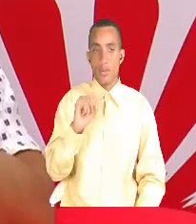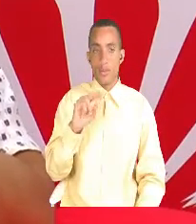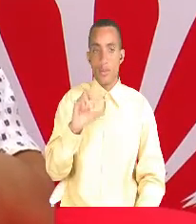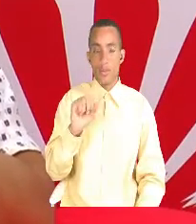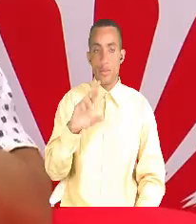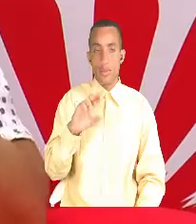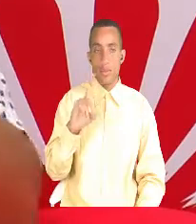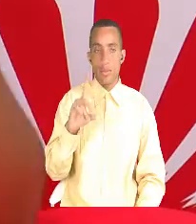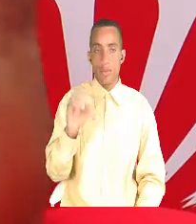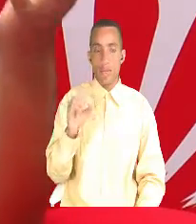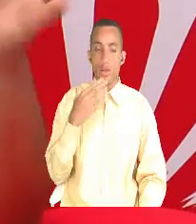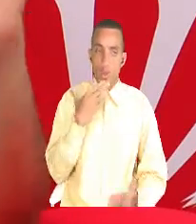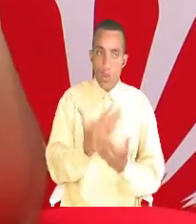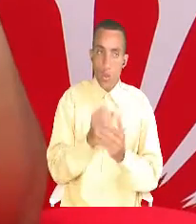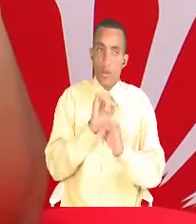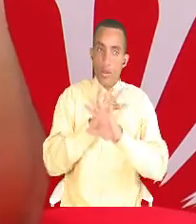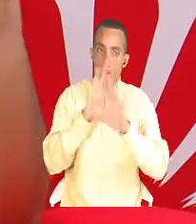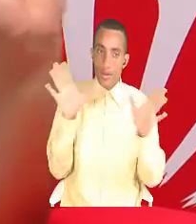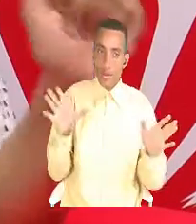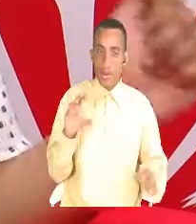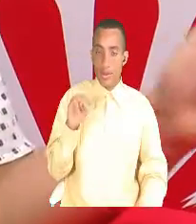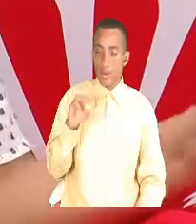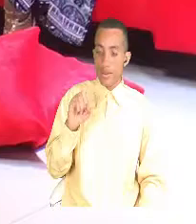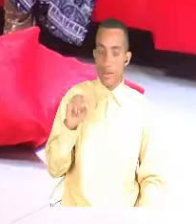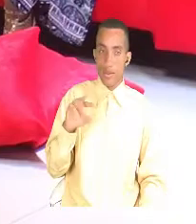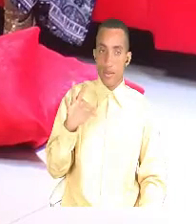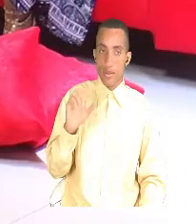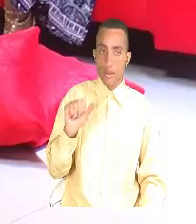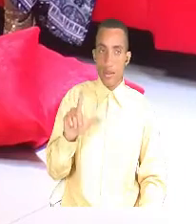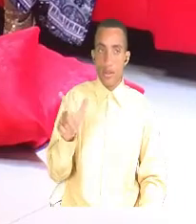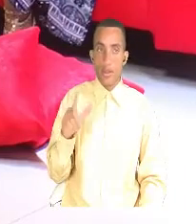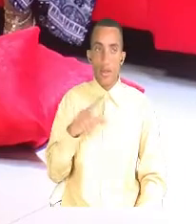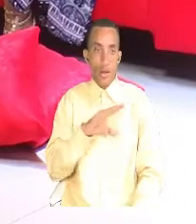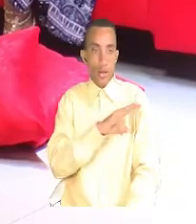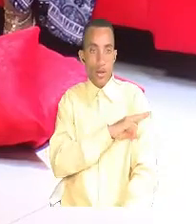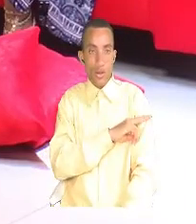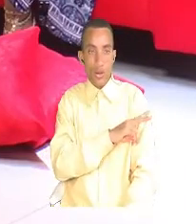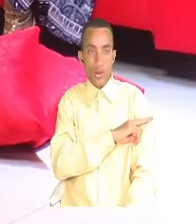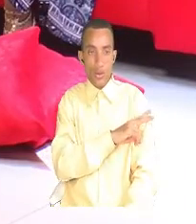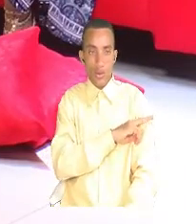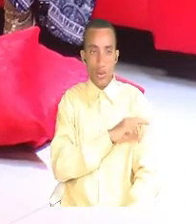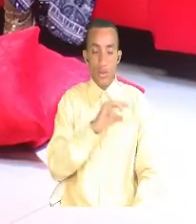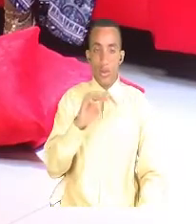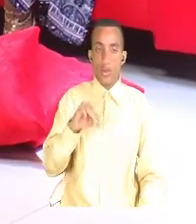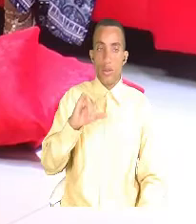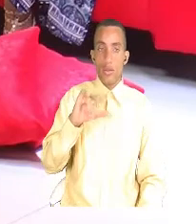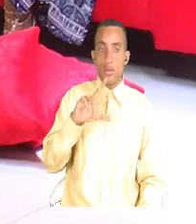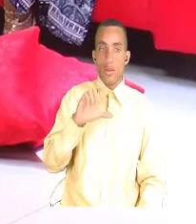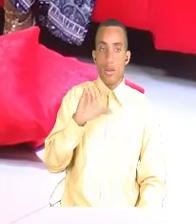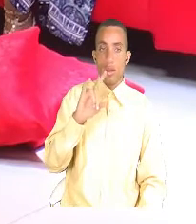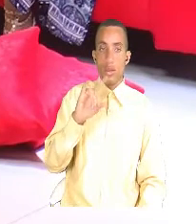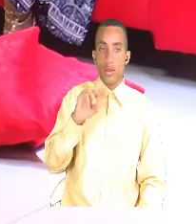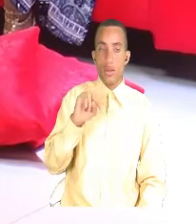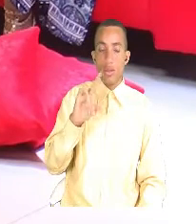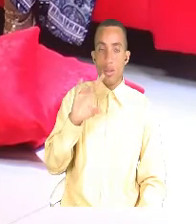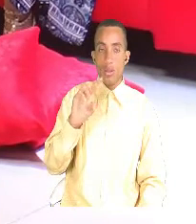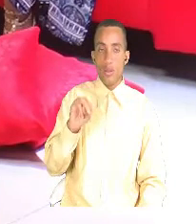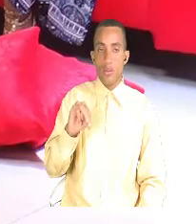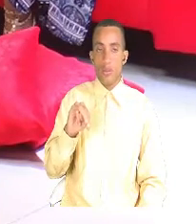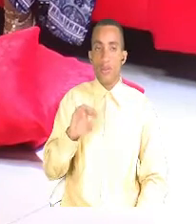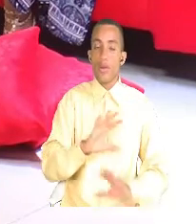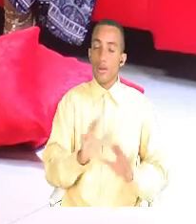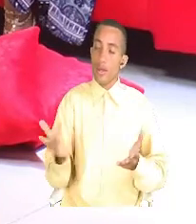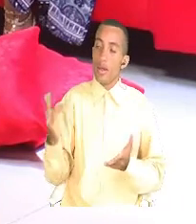muy, pero muy buenos días. Leonardo Montoya, gerente del Hotel Milenio. ¿Cómo está? Hola Jennifer, ¿cómo estás? Feliz de estar nuevamente por aquí en